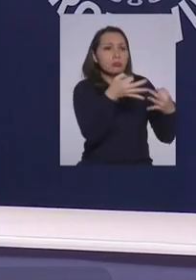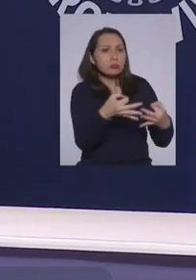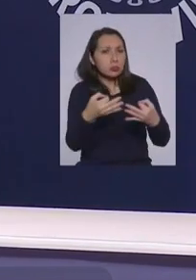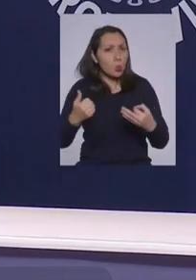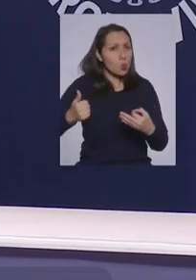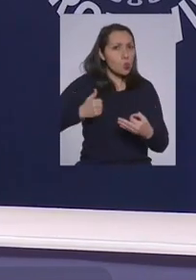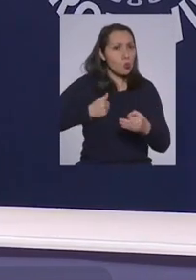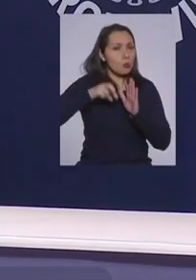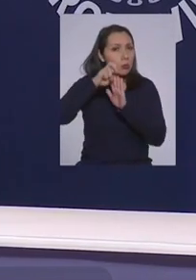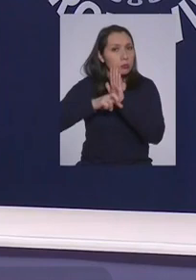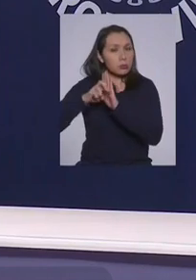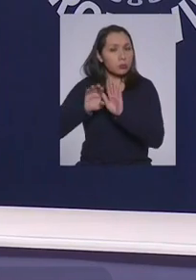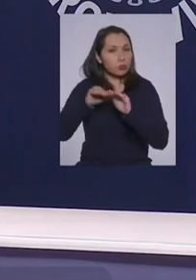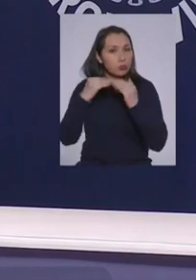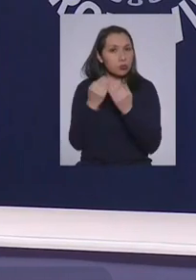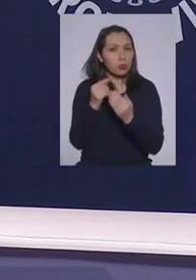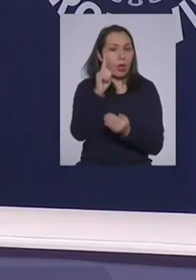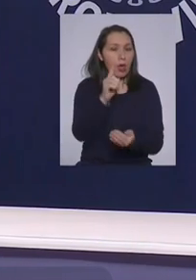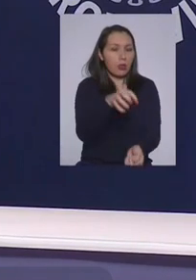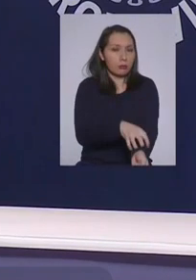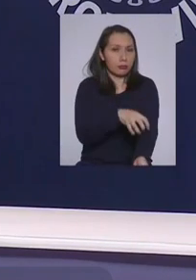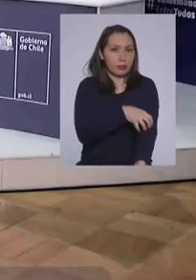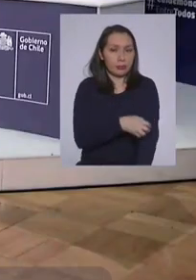protocolos sanitarios se cumplan en cada región.